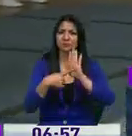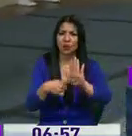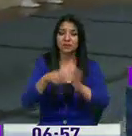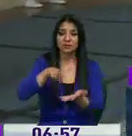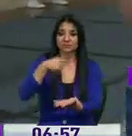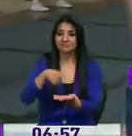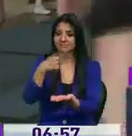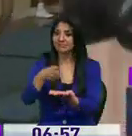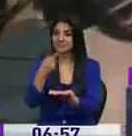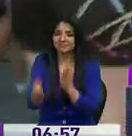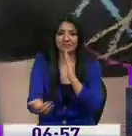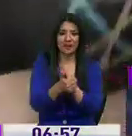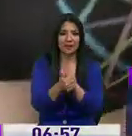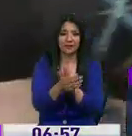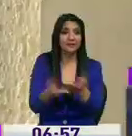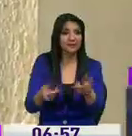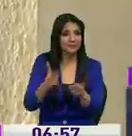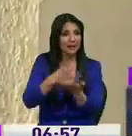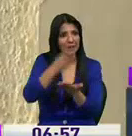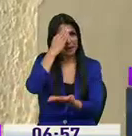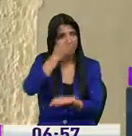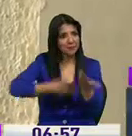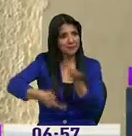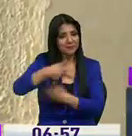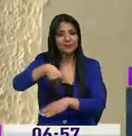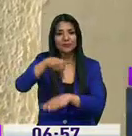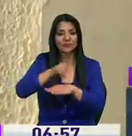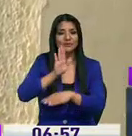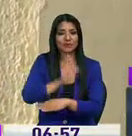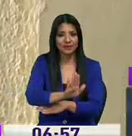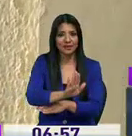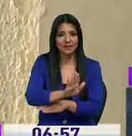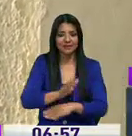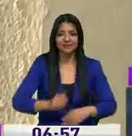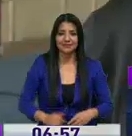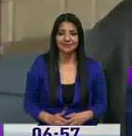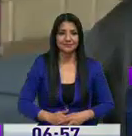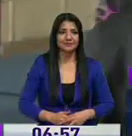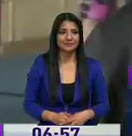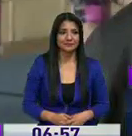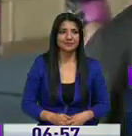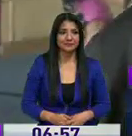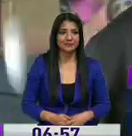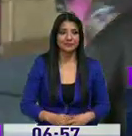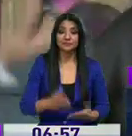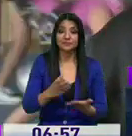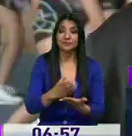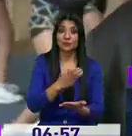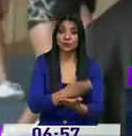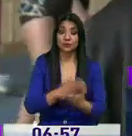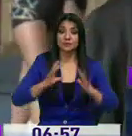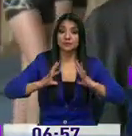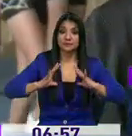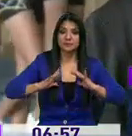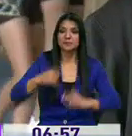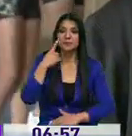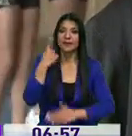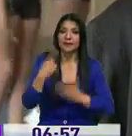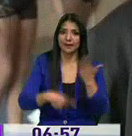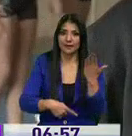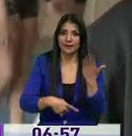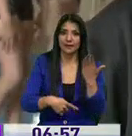destrezas además de aprender junto a grandes profesionales en este ámbito en otros cursos vacacionales son para lo que es